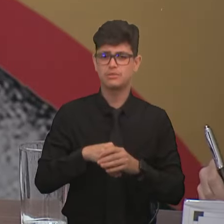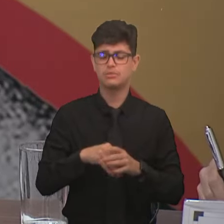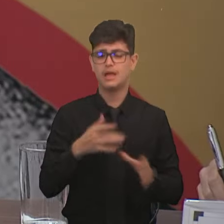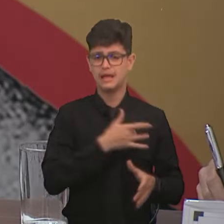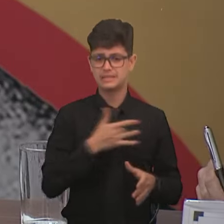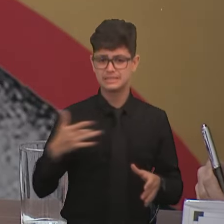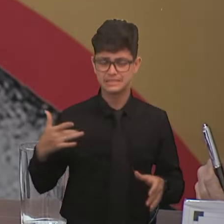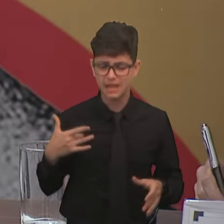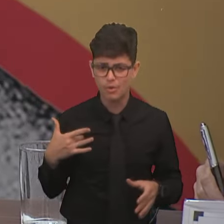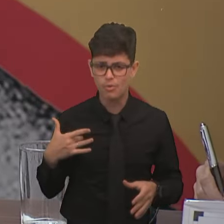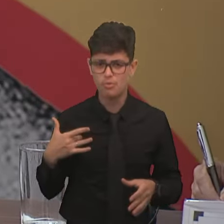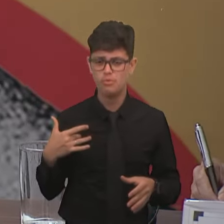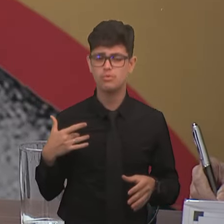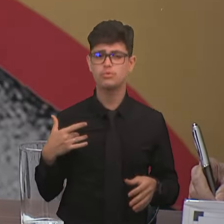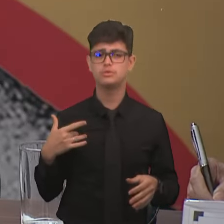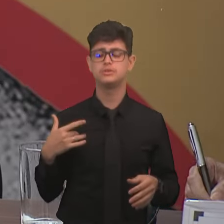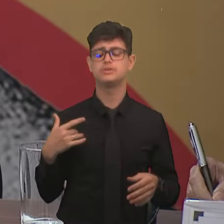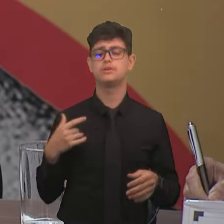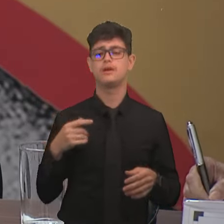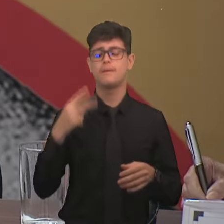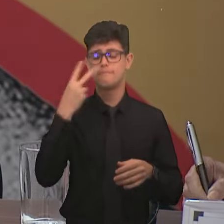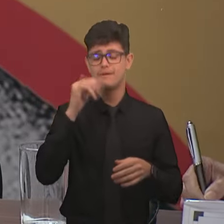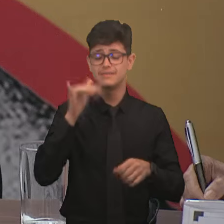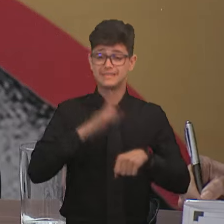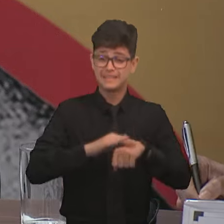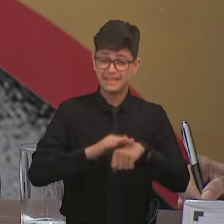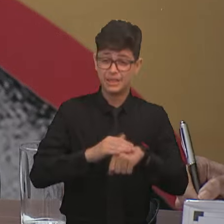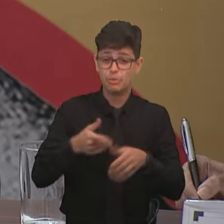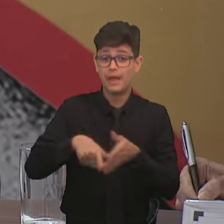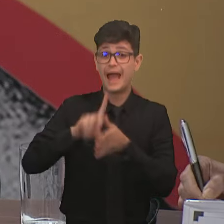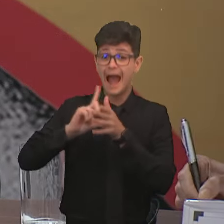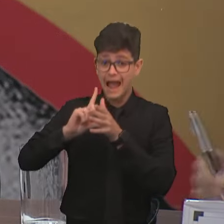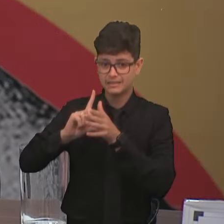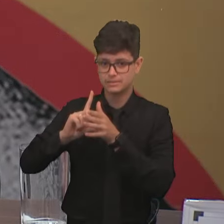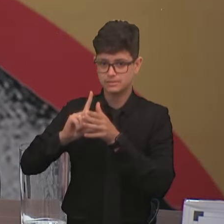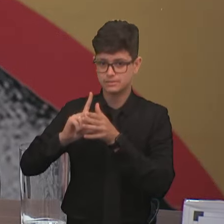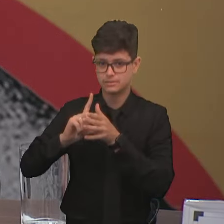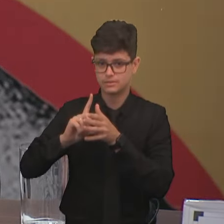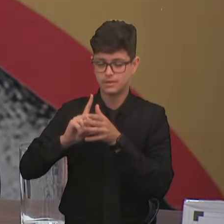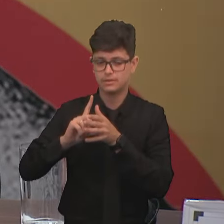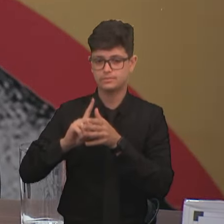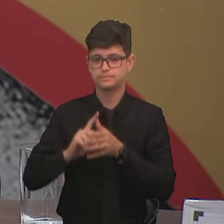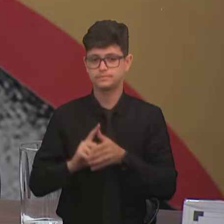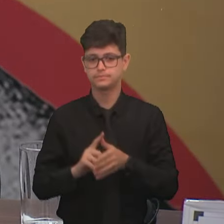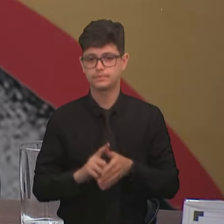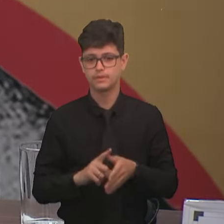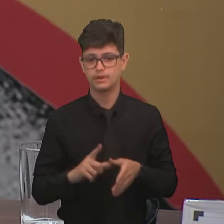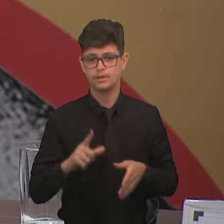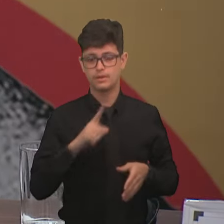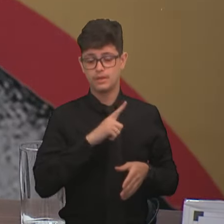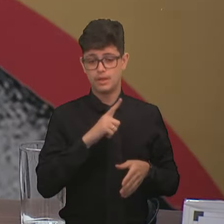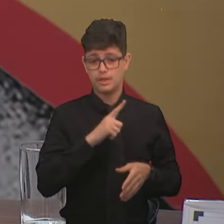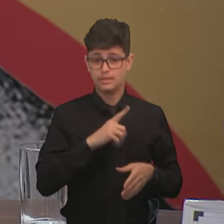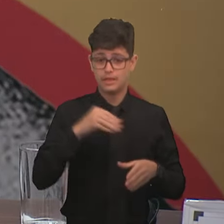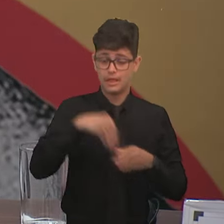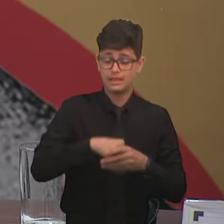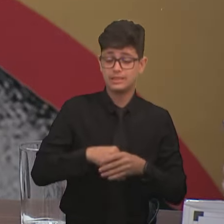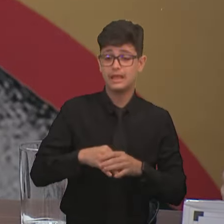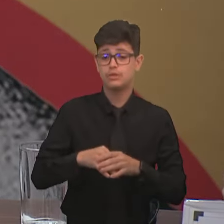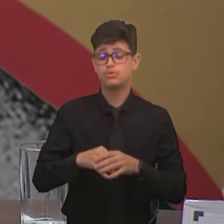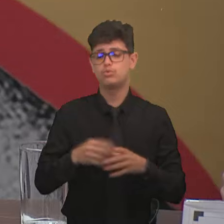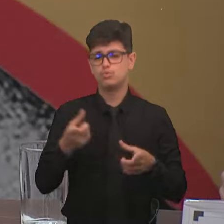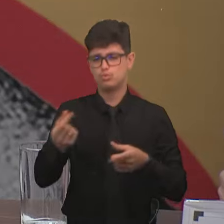diagnóstico temprano de enfermedades, hasta el sector financiero, donde sistemas